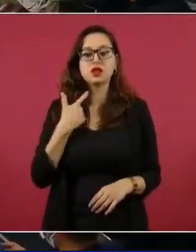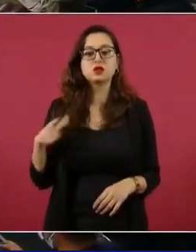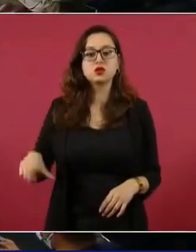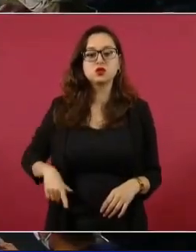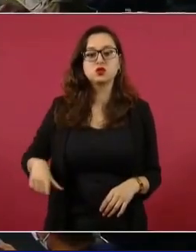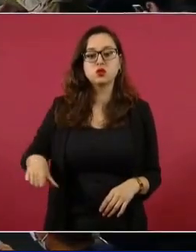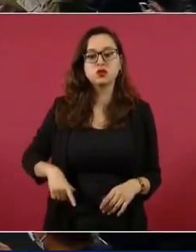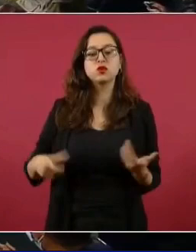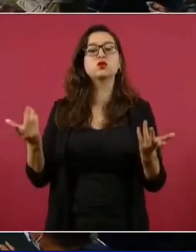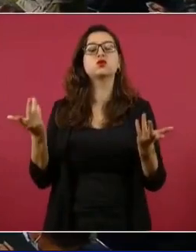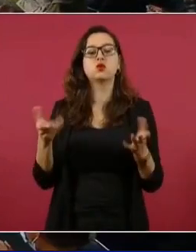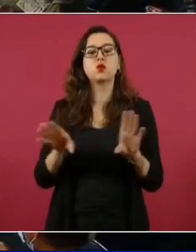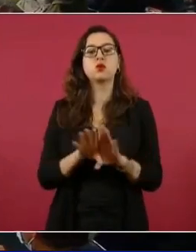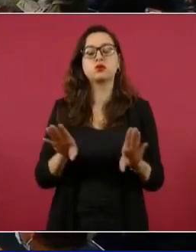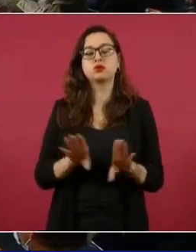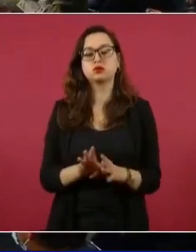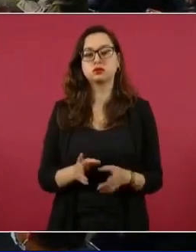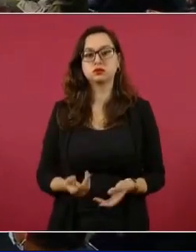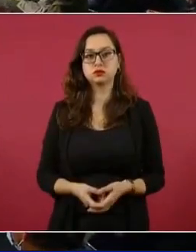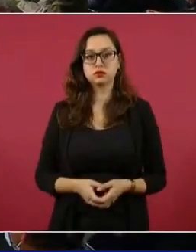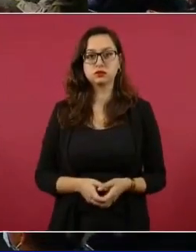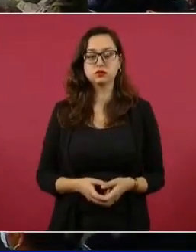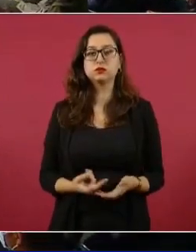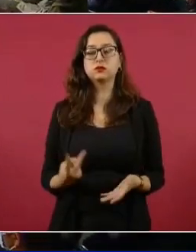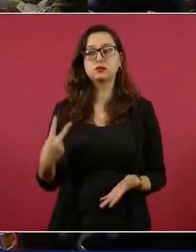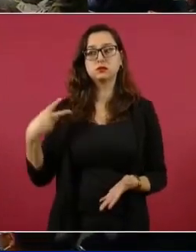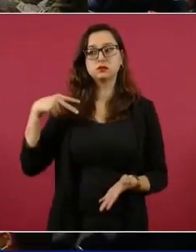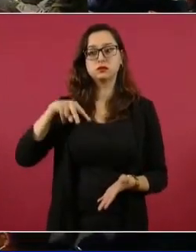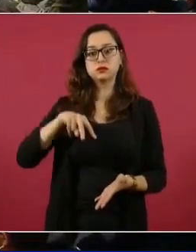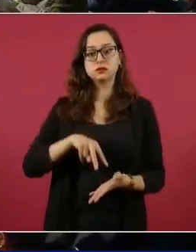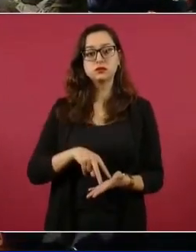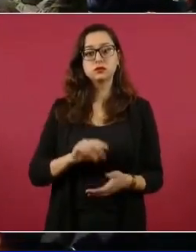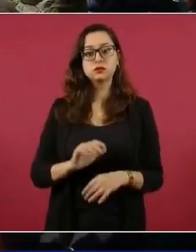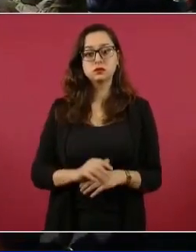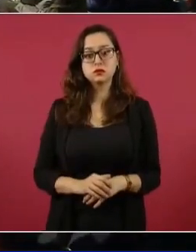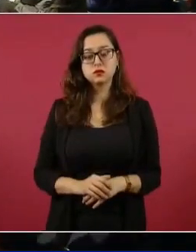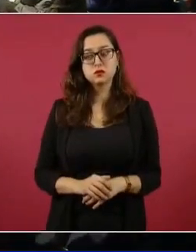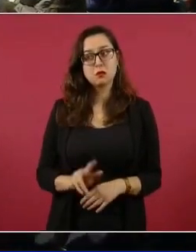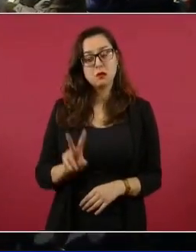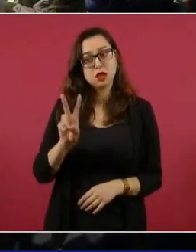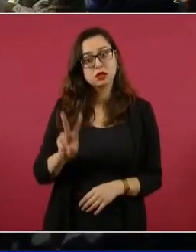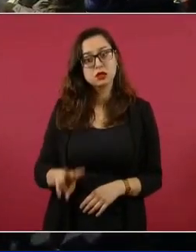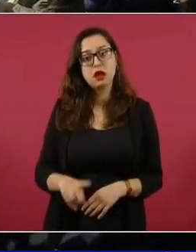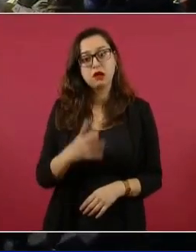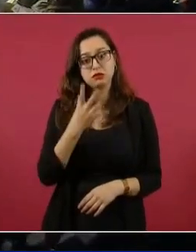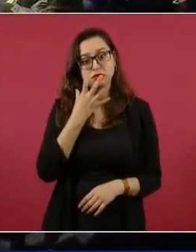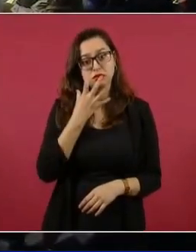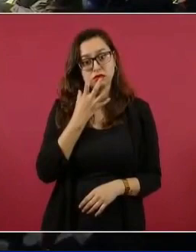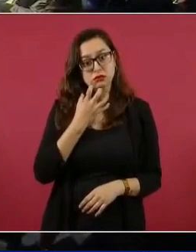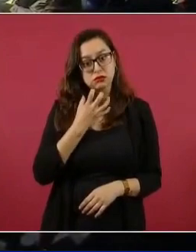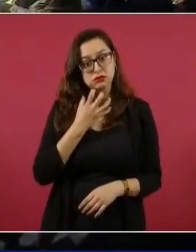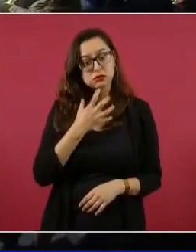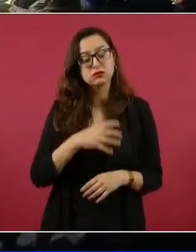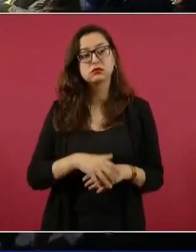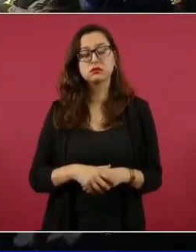es muy doloroso, es muy triste, muy doloroso, ¿sí?